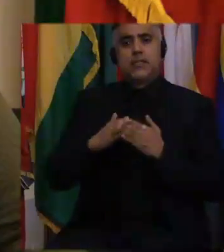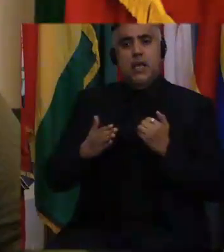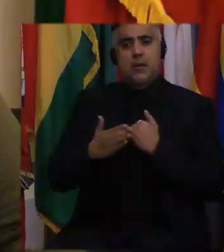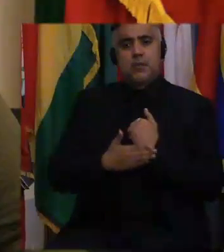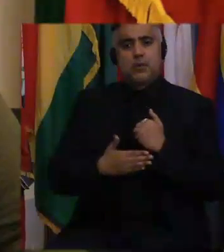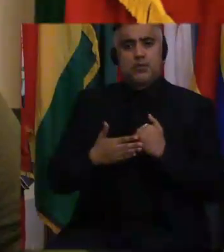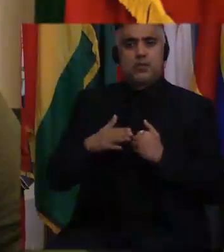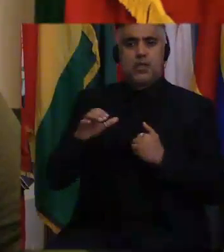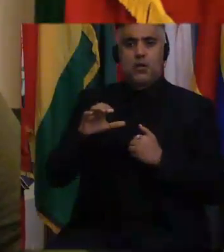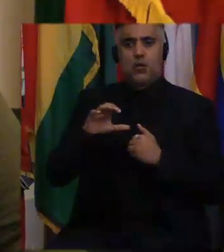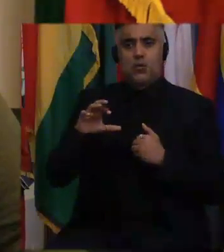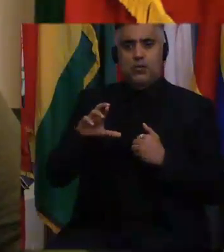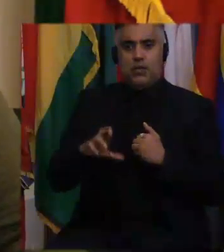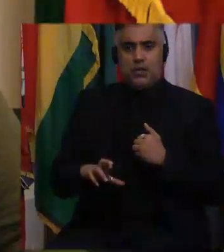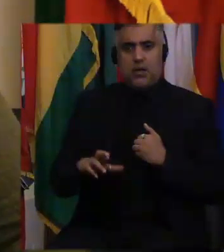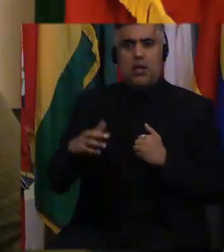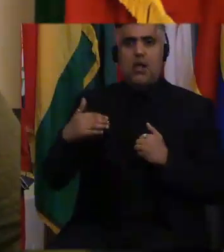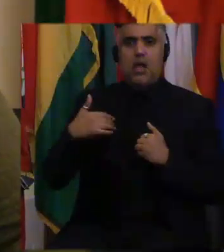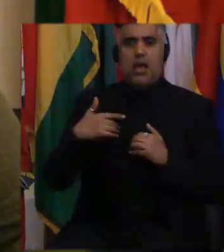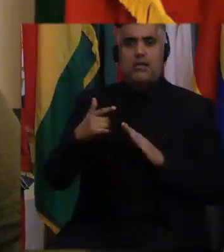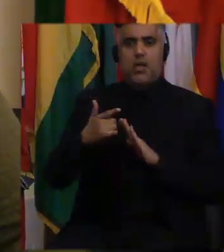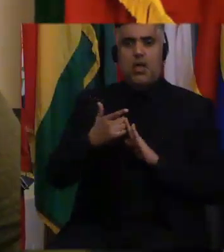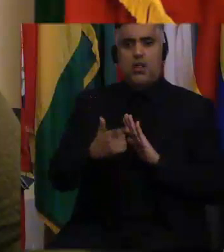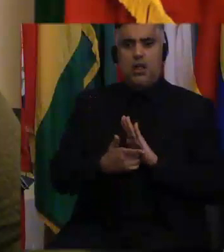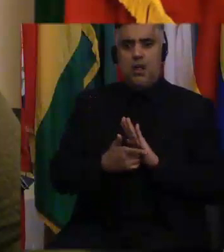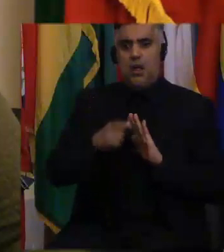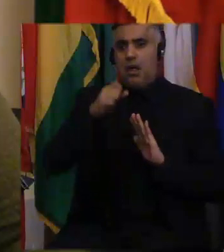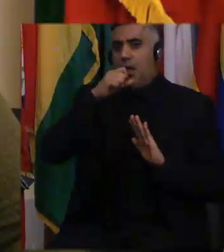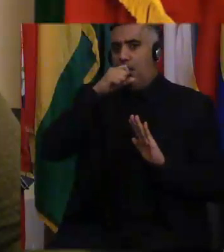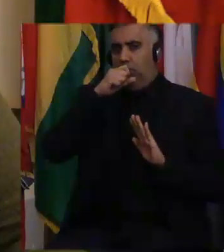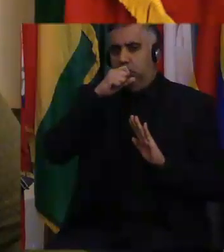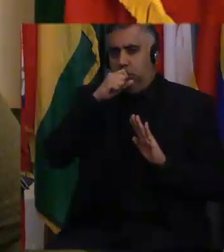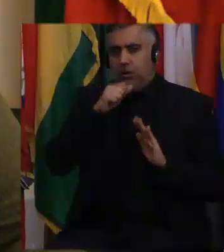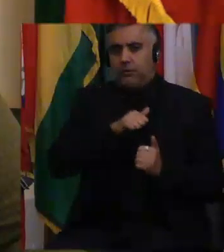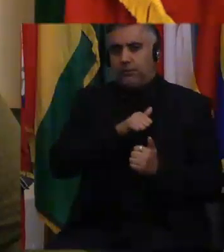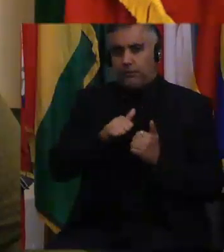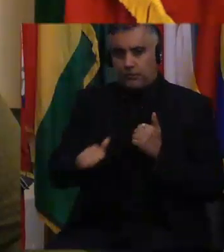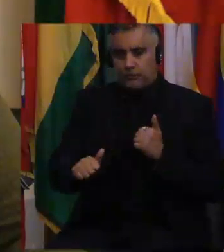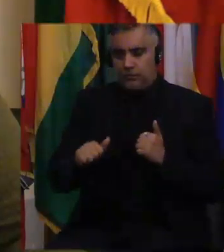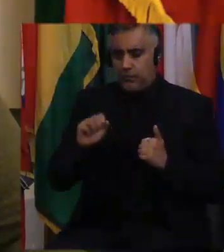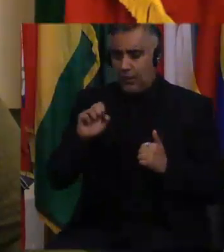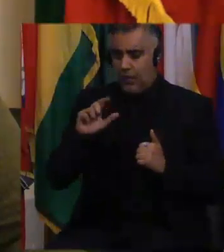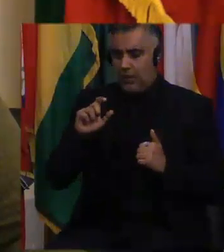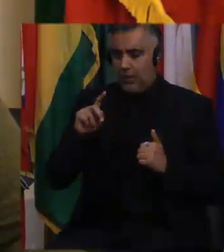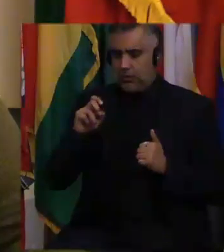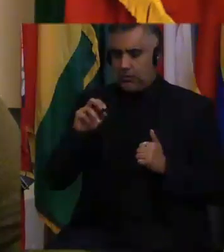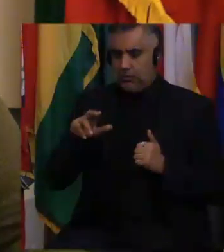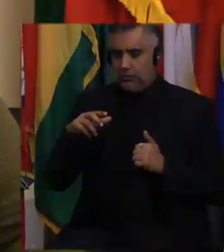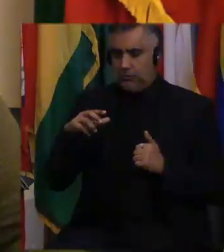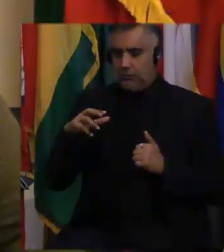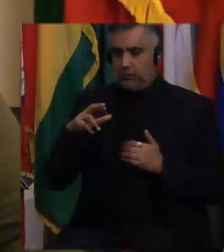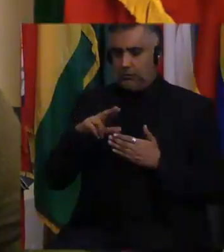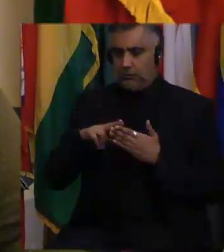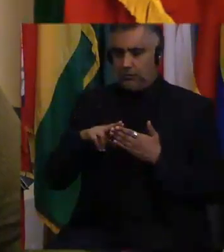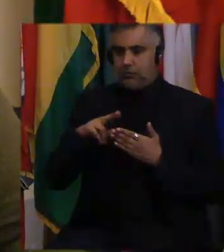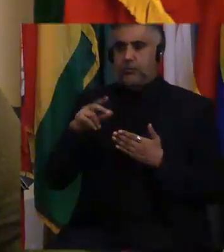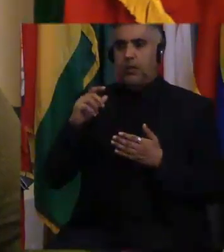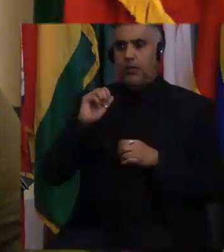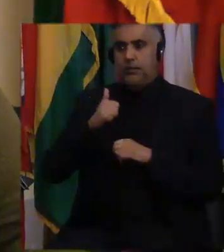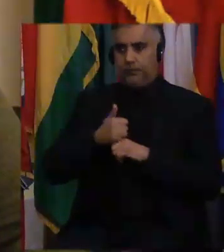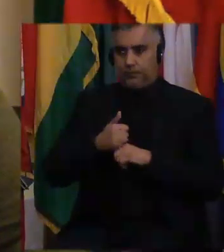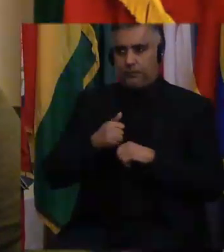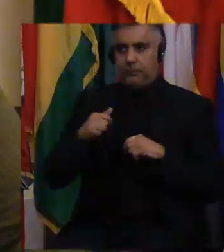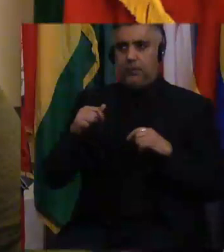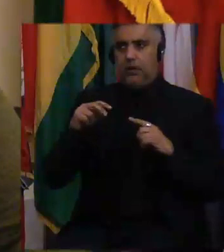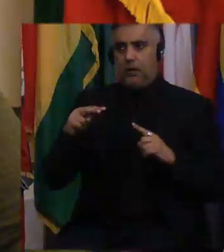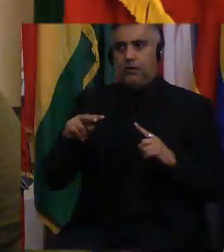se aprueba una ley que dice, una ley electoral que establece la paridad y la alternabilidad. ¿Y qué nos